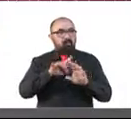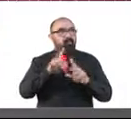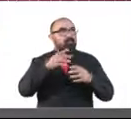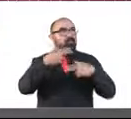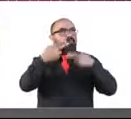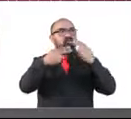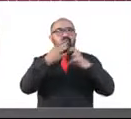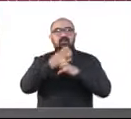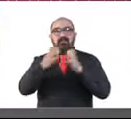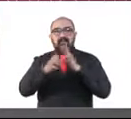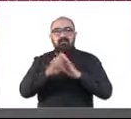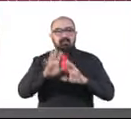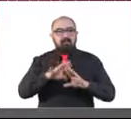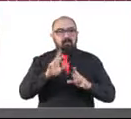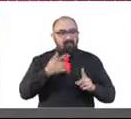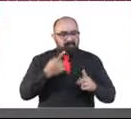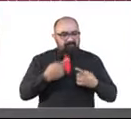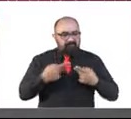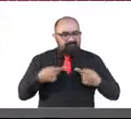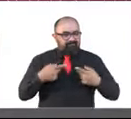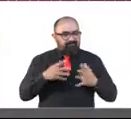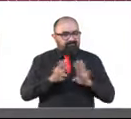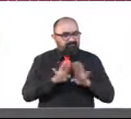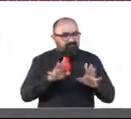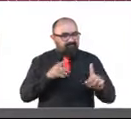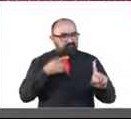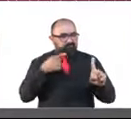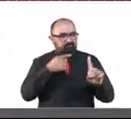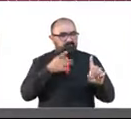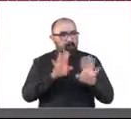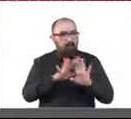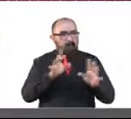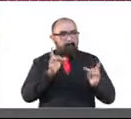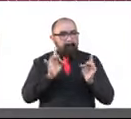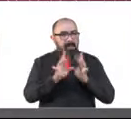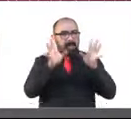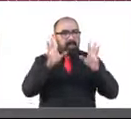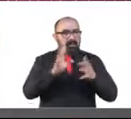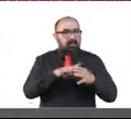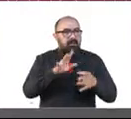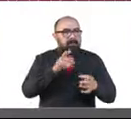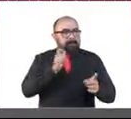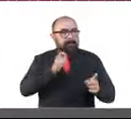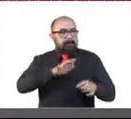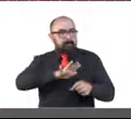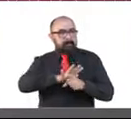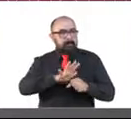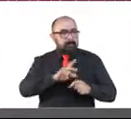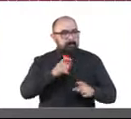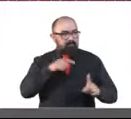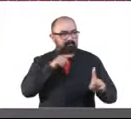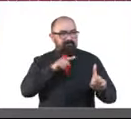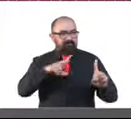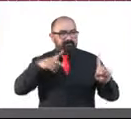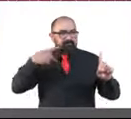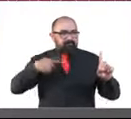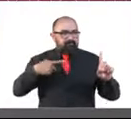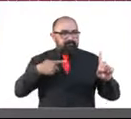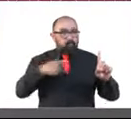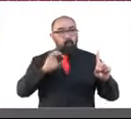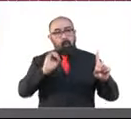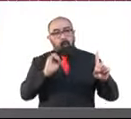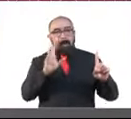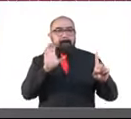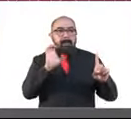XXI, nacer genera un impacto ambiental, porque implica que en algún momento la persona o el bebé